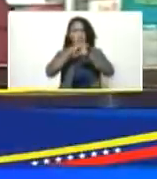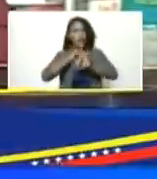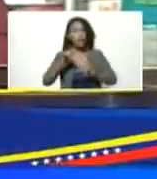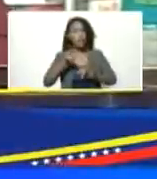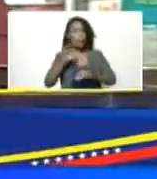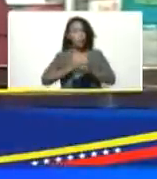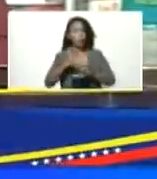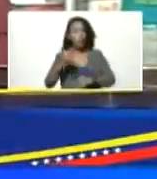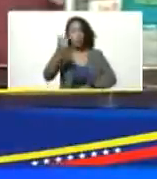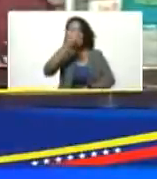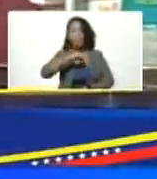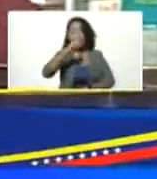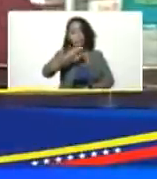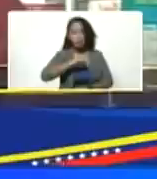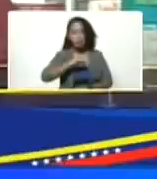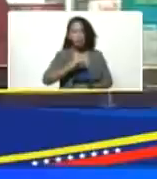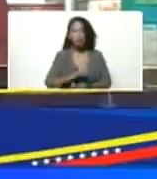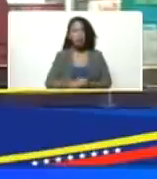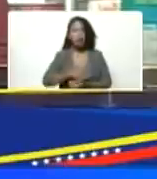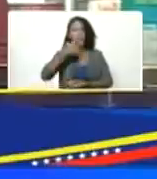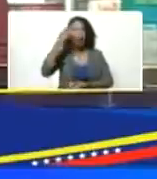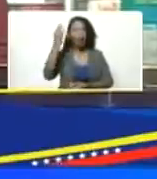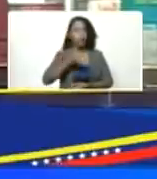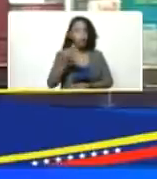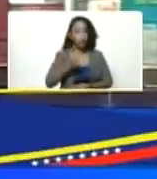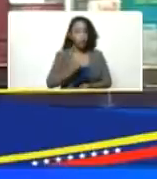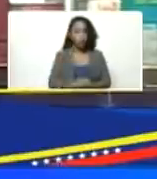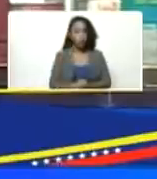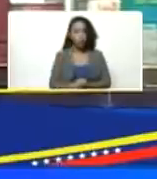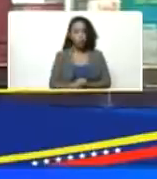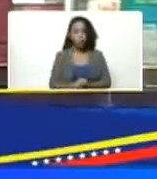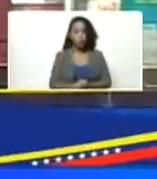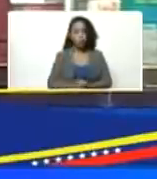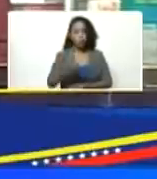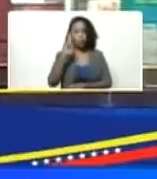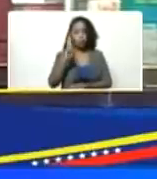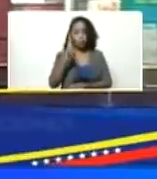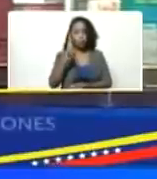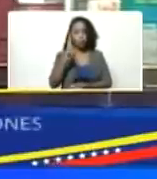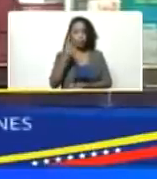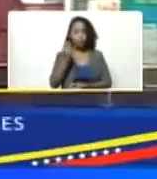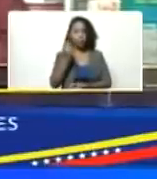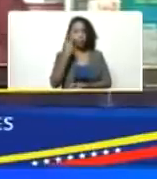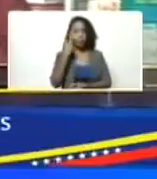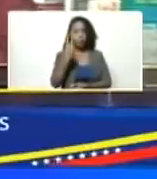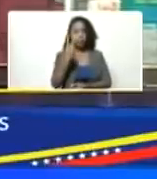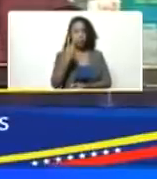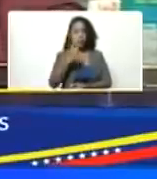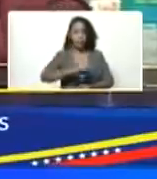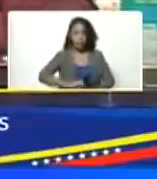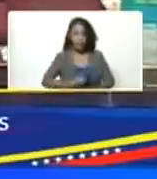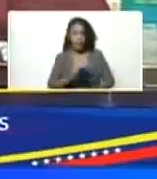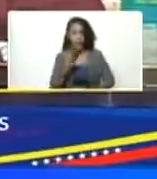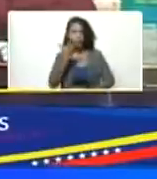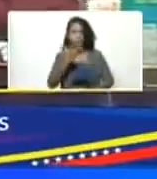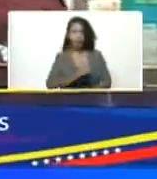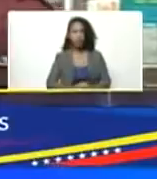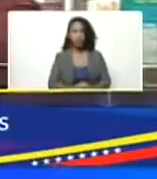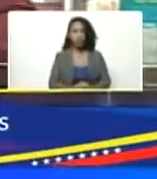porque resistimos con la verdad. La R número 2, la R del